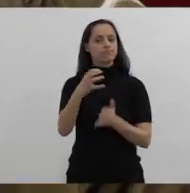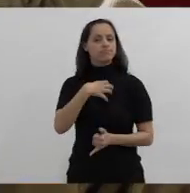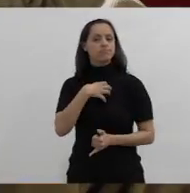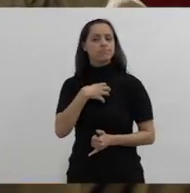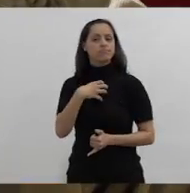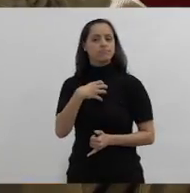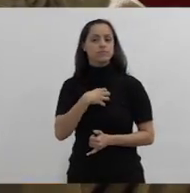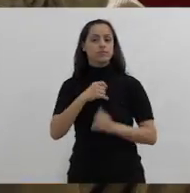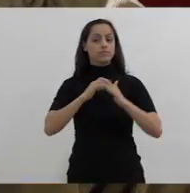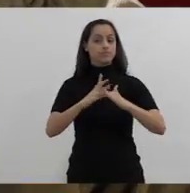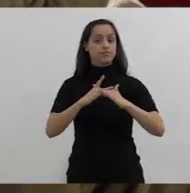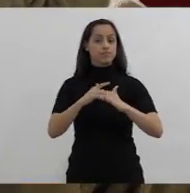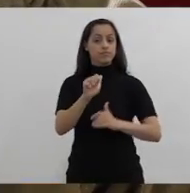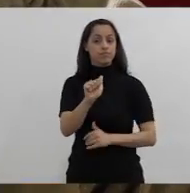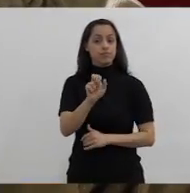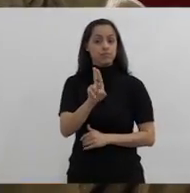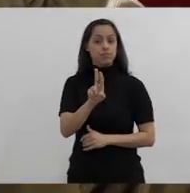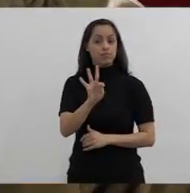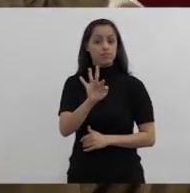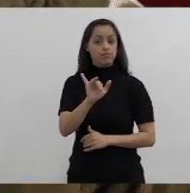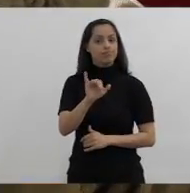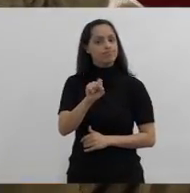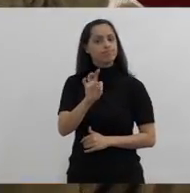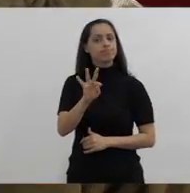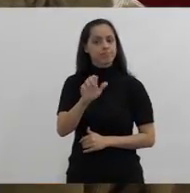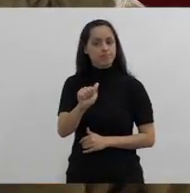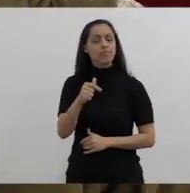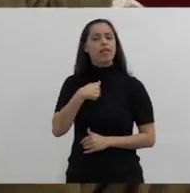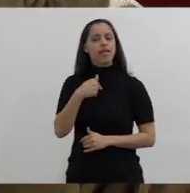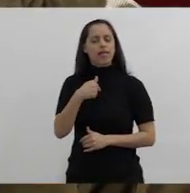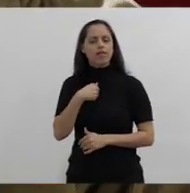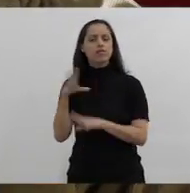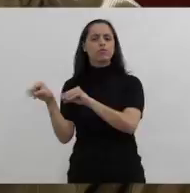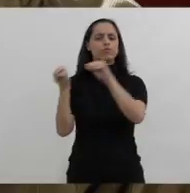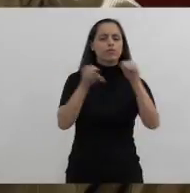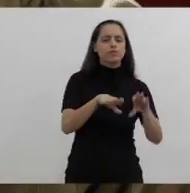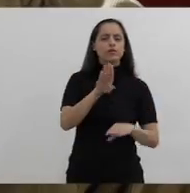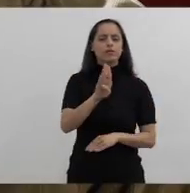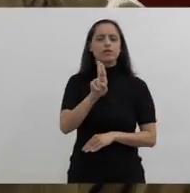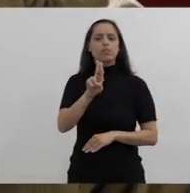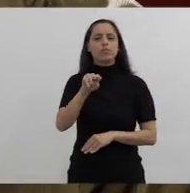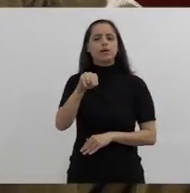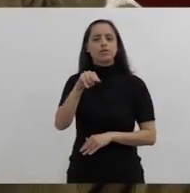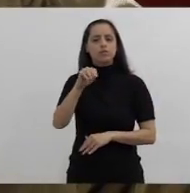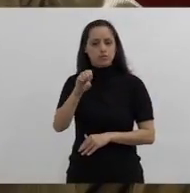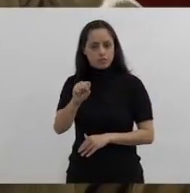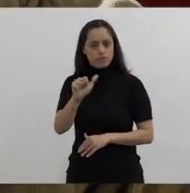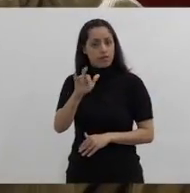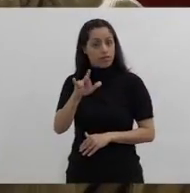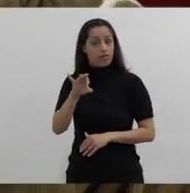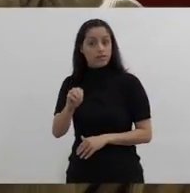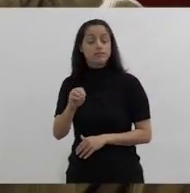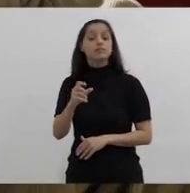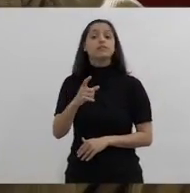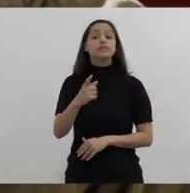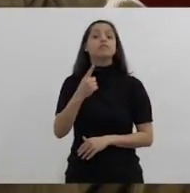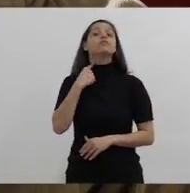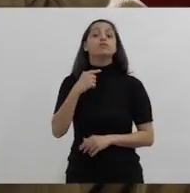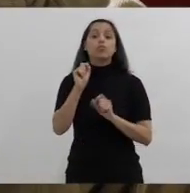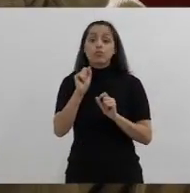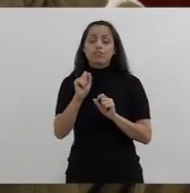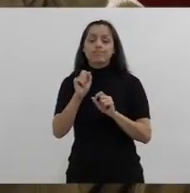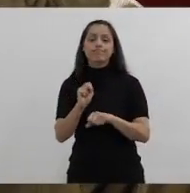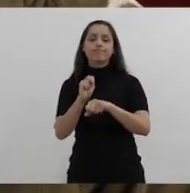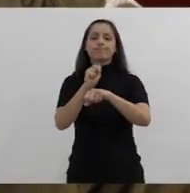conductas autistas. Ello, acá dentro de la ciudad de Buenos Aires, fue una